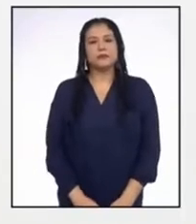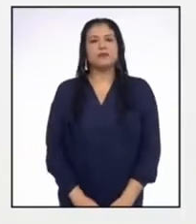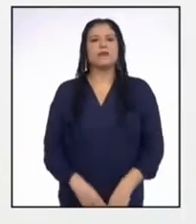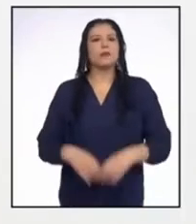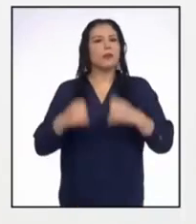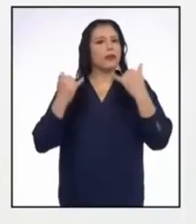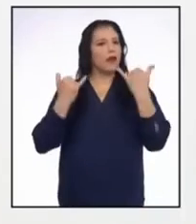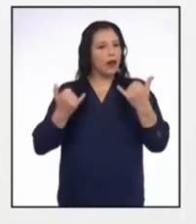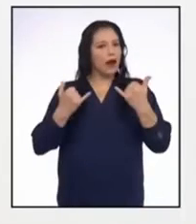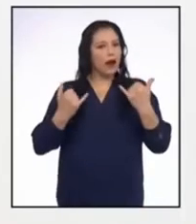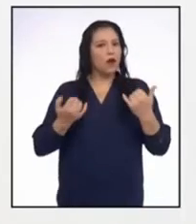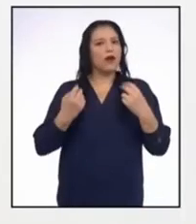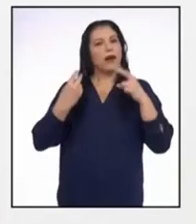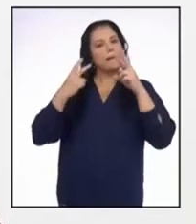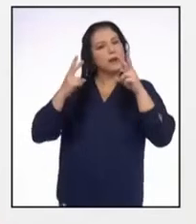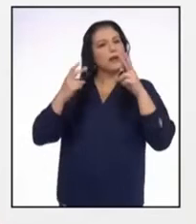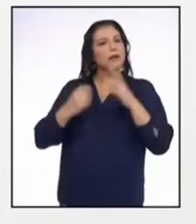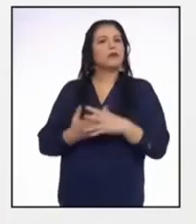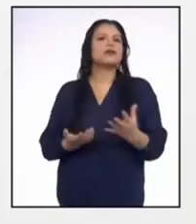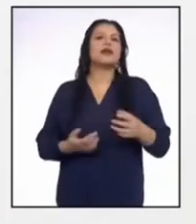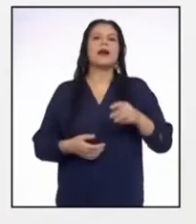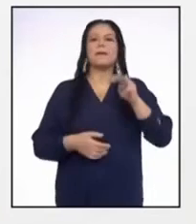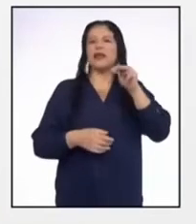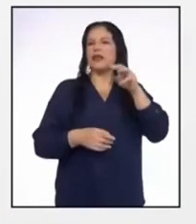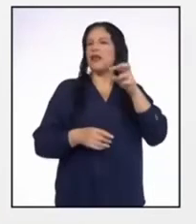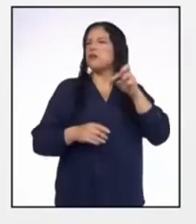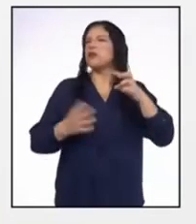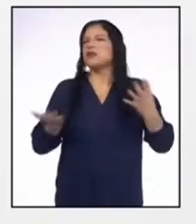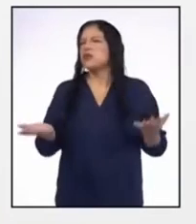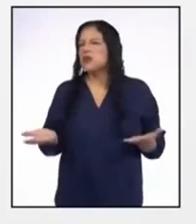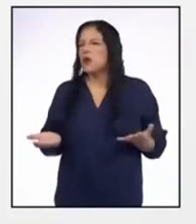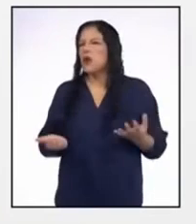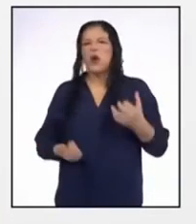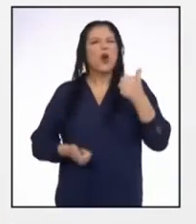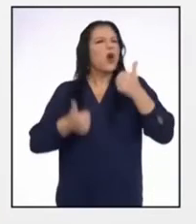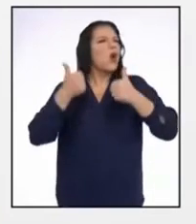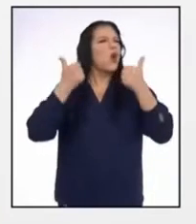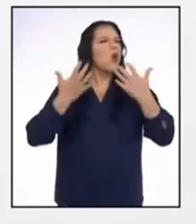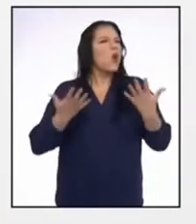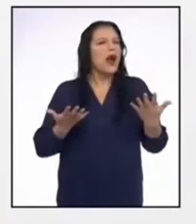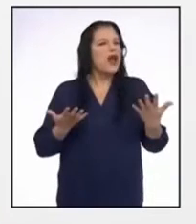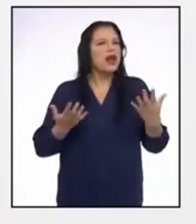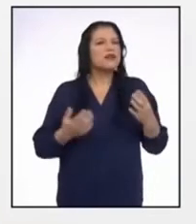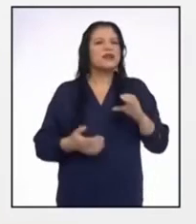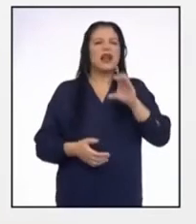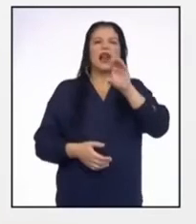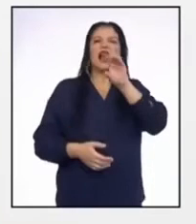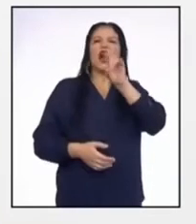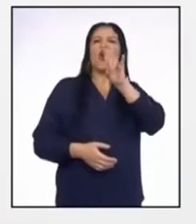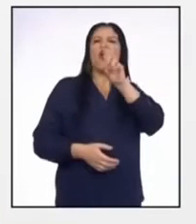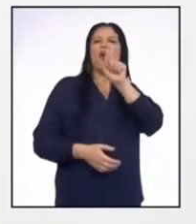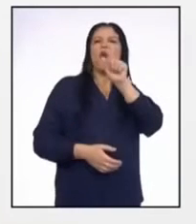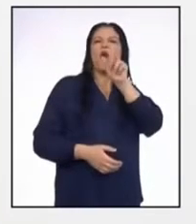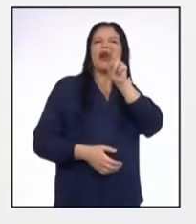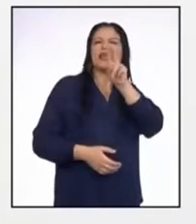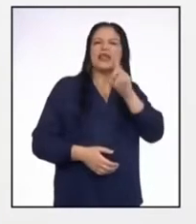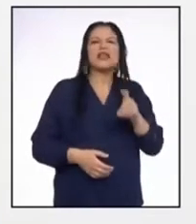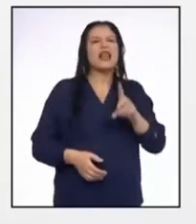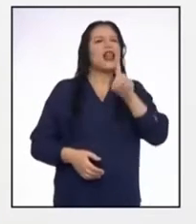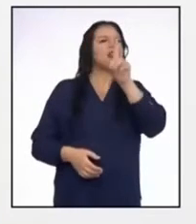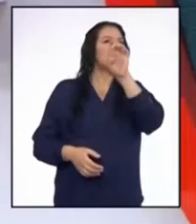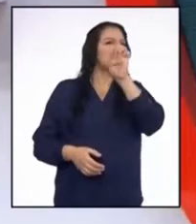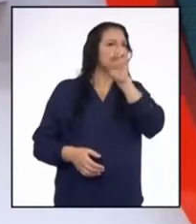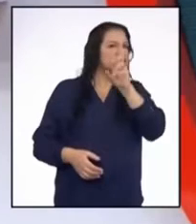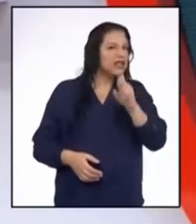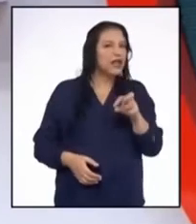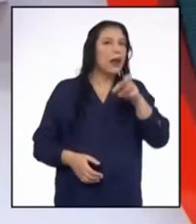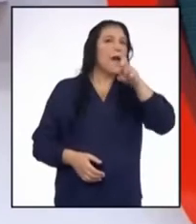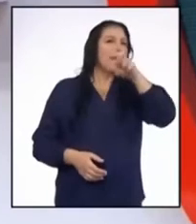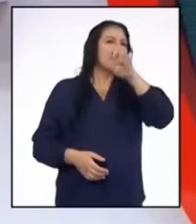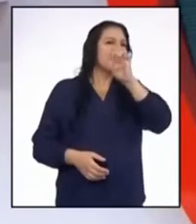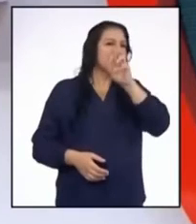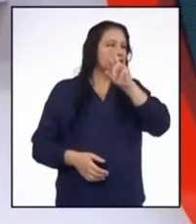Ahora hablemos de las medidas de posición. ¿Se acuerdan lo que son los cuartiles, deciles y percentiles? Los cuartiles son